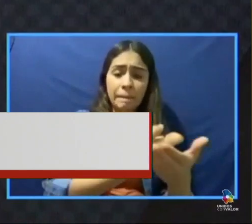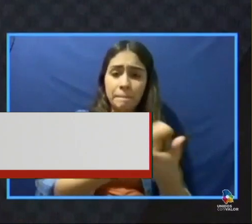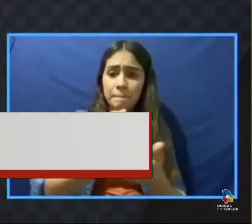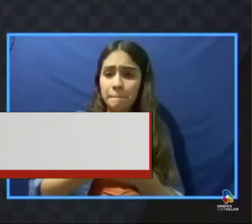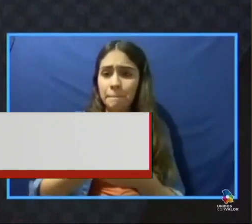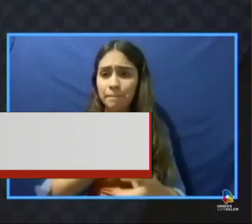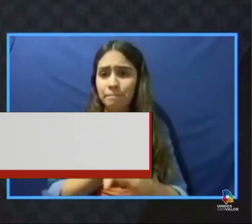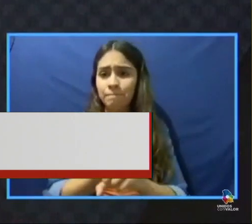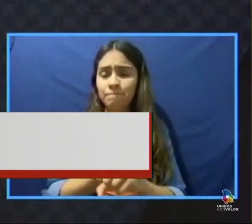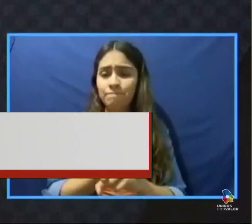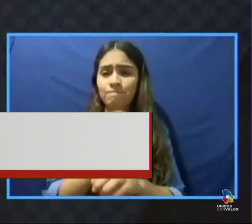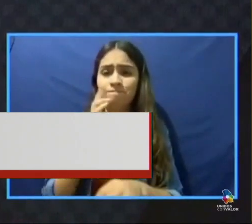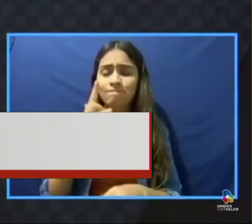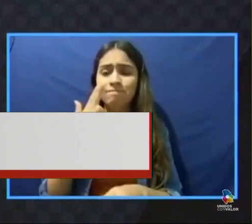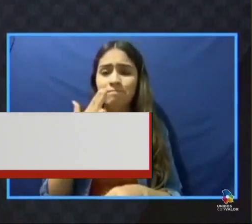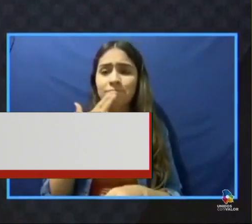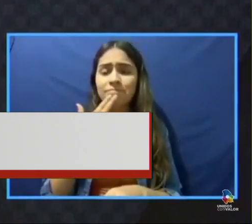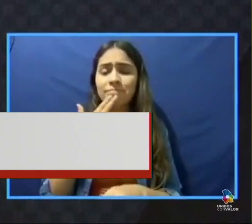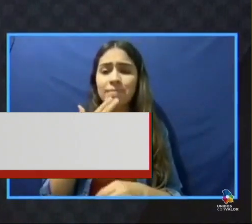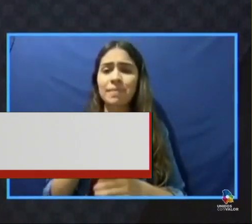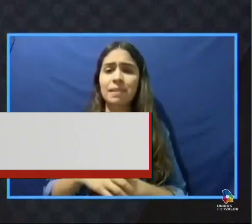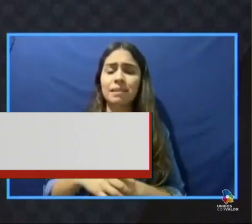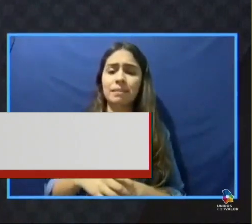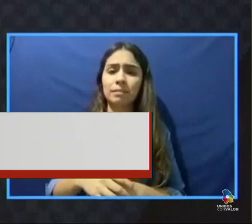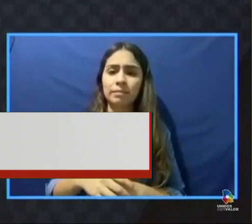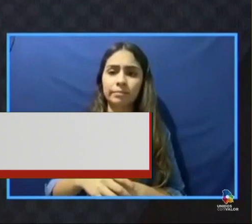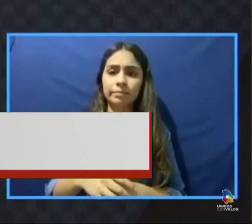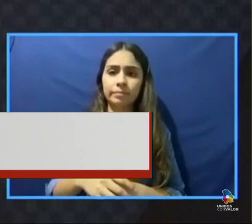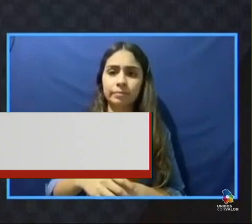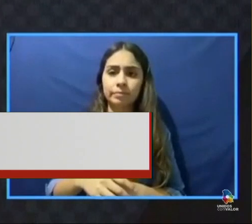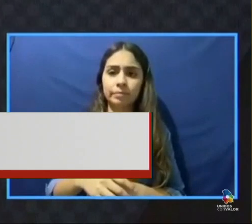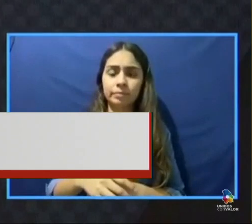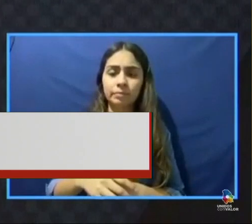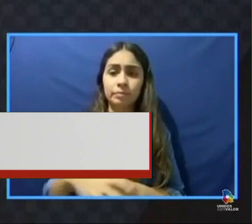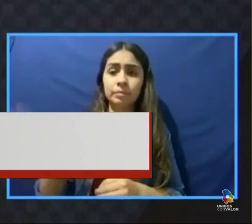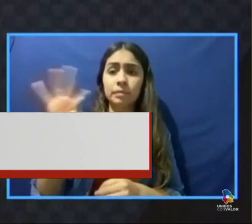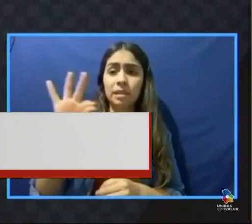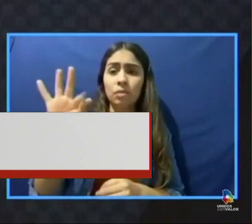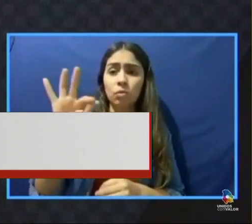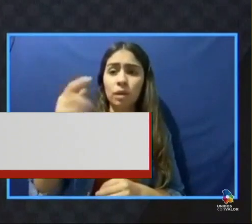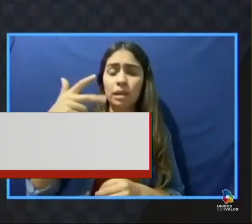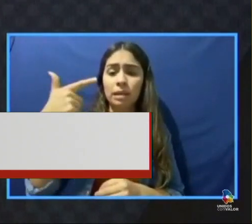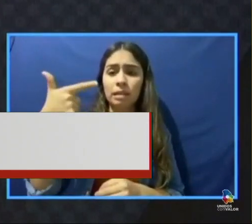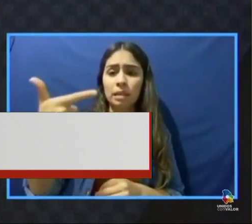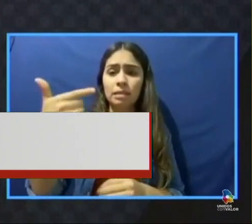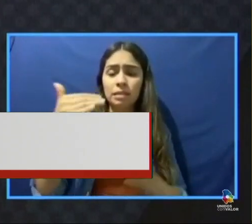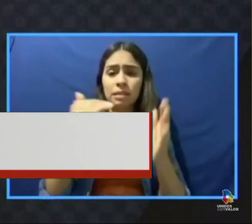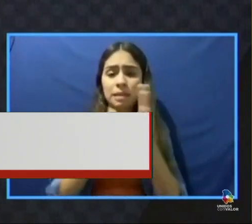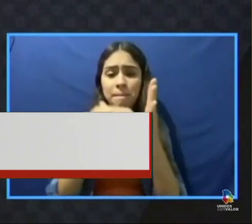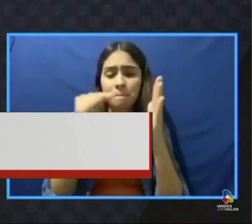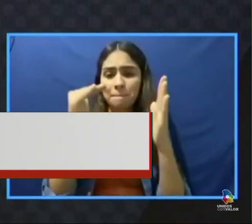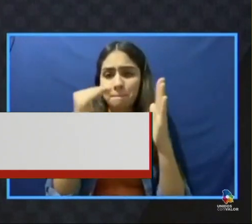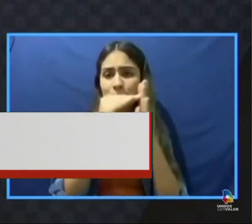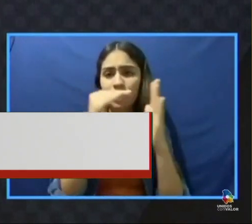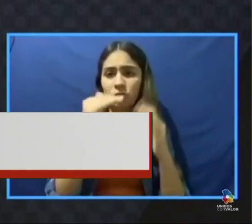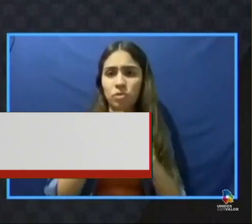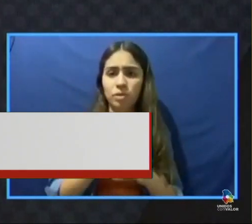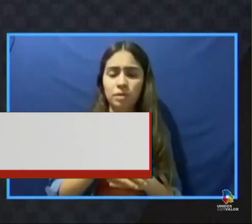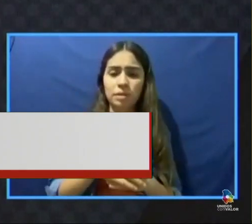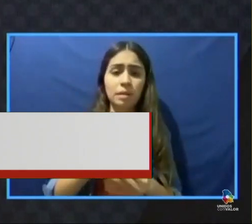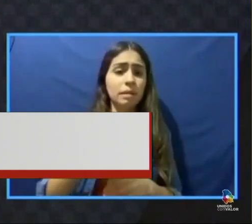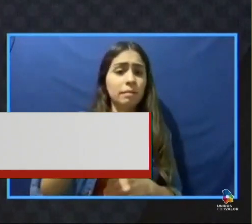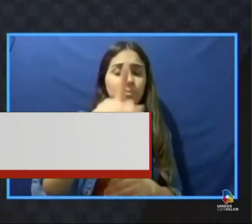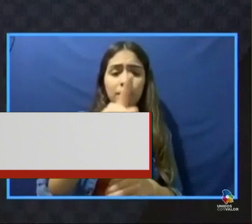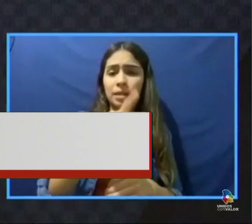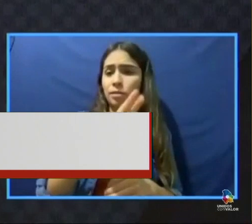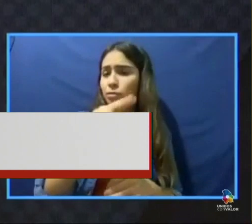del primer trimestre del 2020 es de 47.623 millones de pesos y no pensamos aumentarla